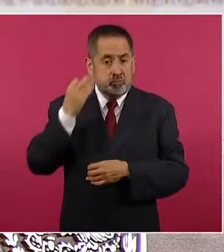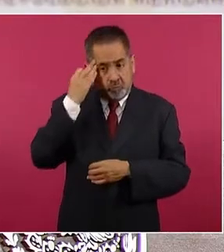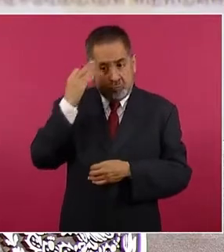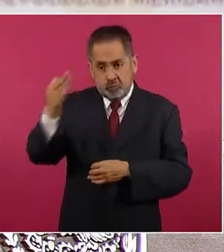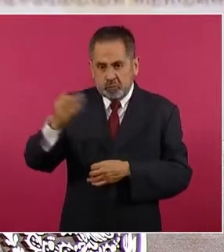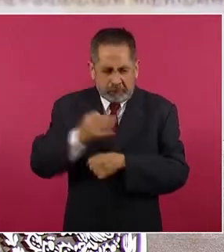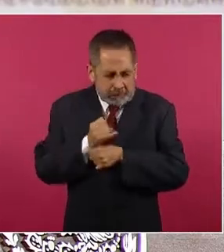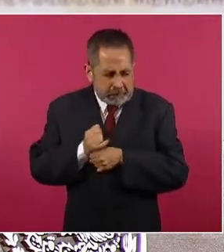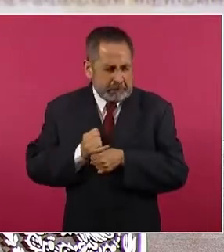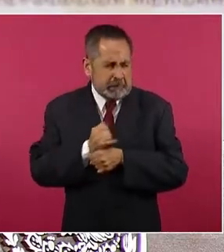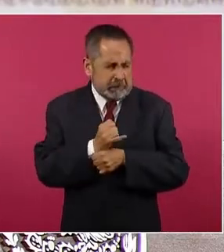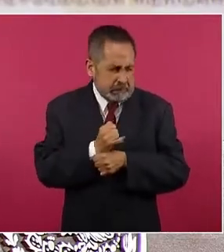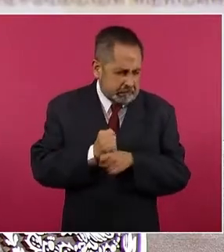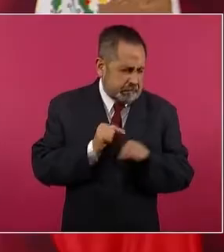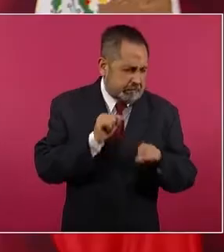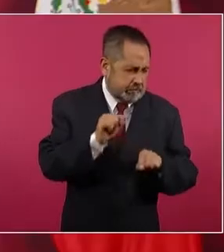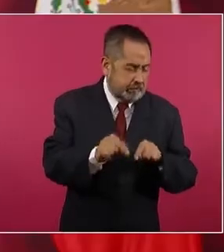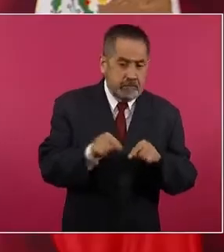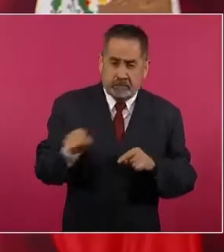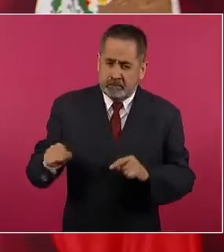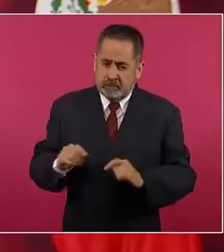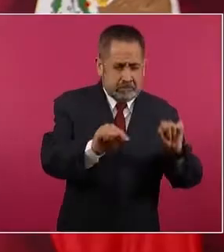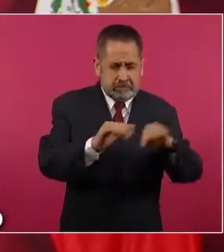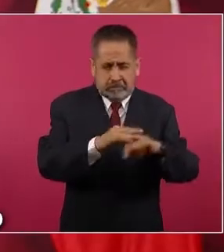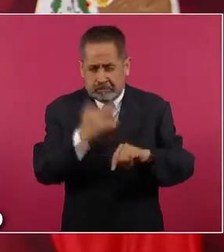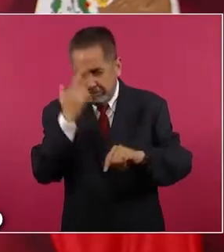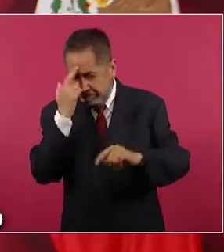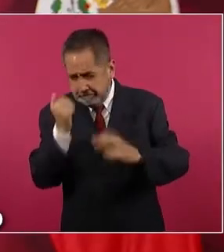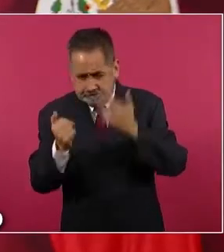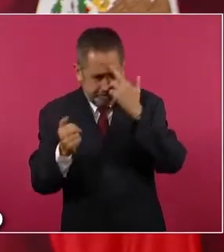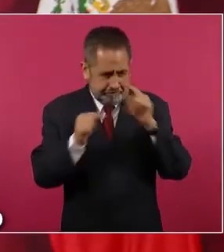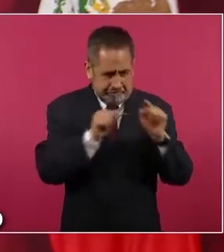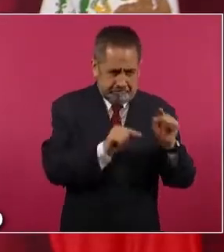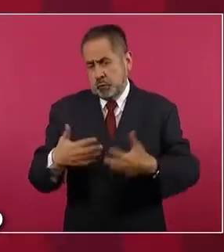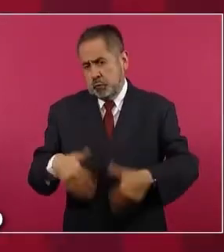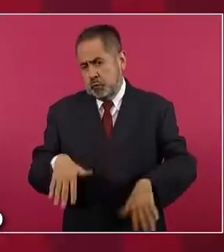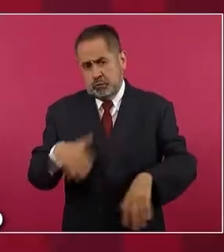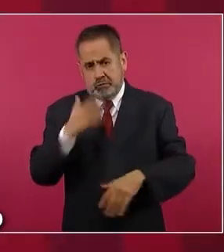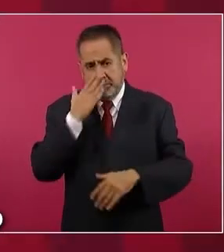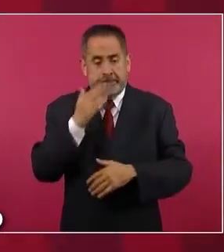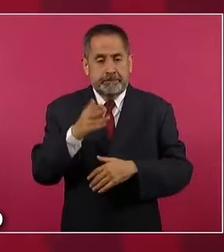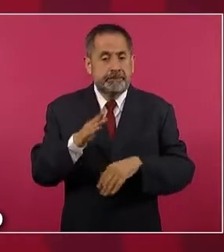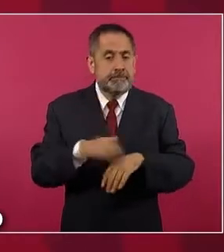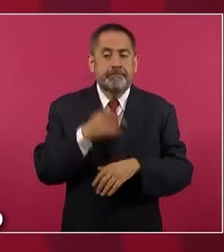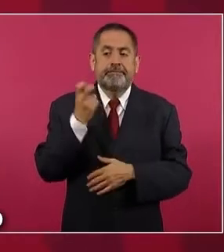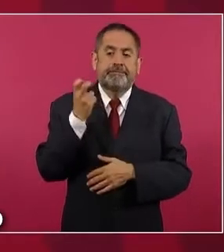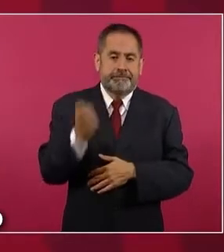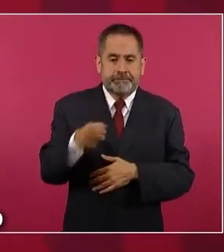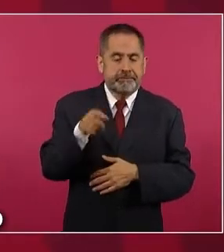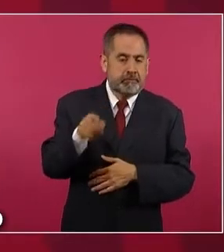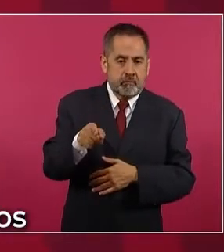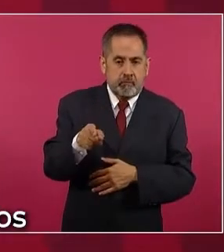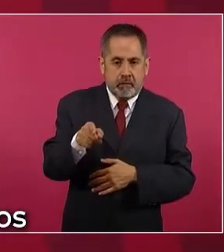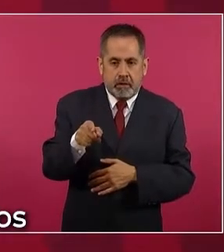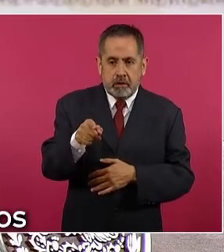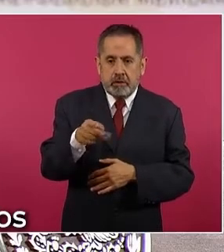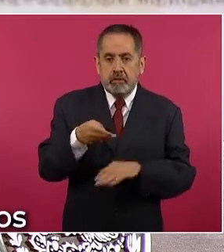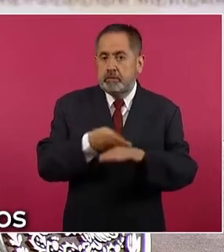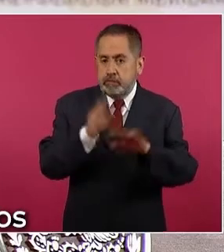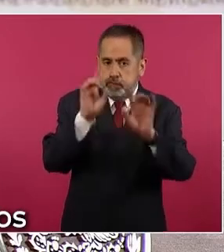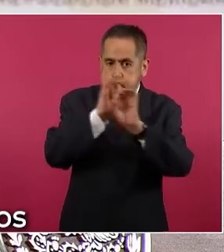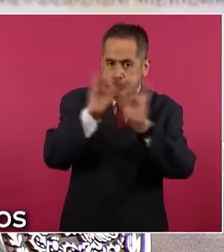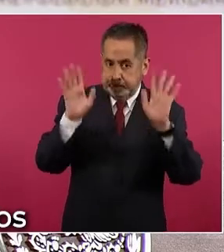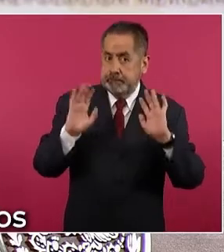tiempo, muy cuidadoso, precisamente porque es un asunto muy